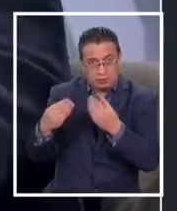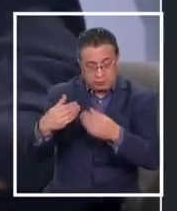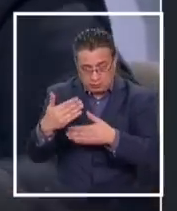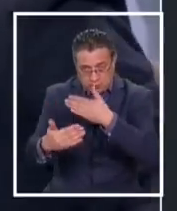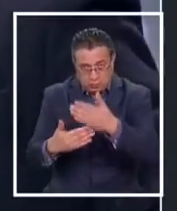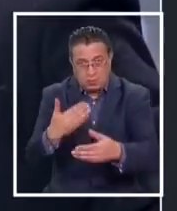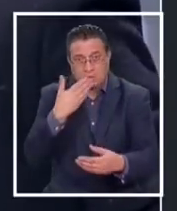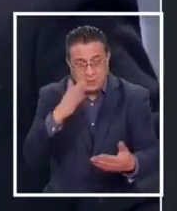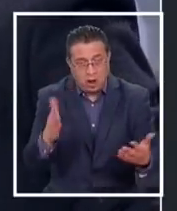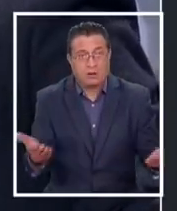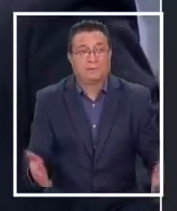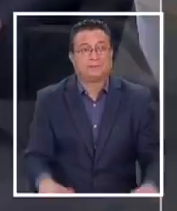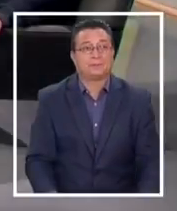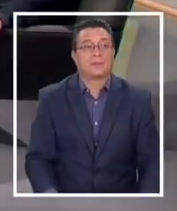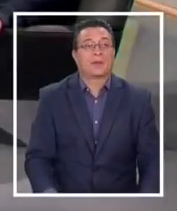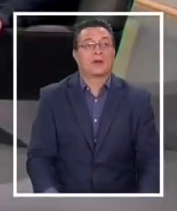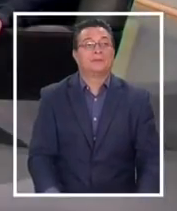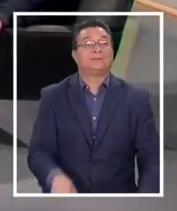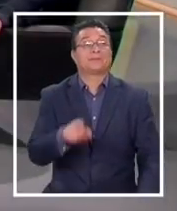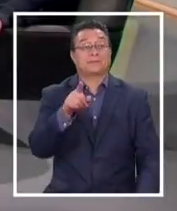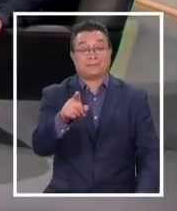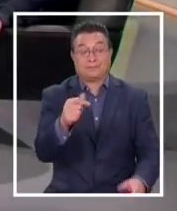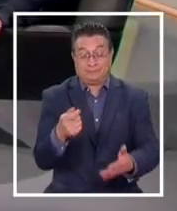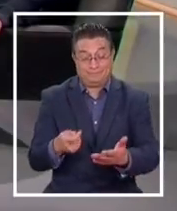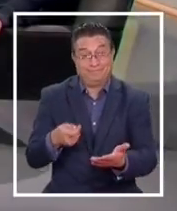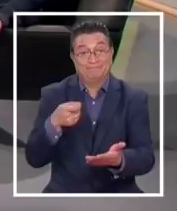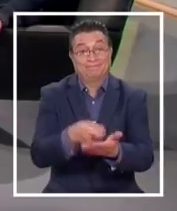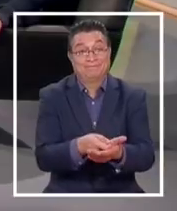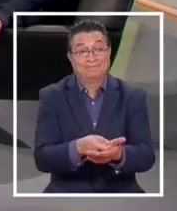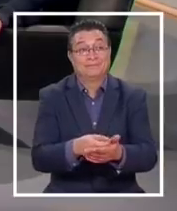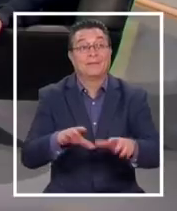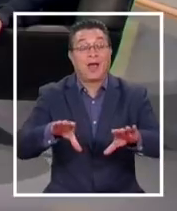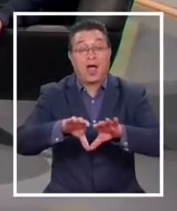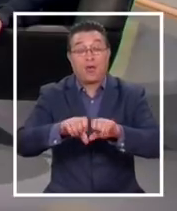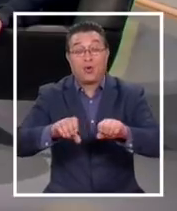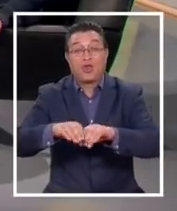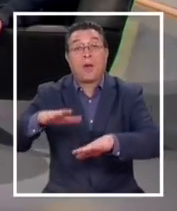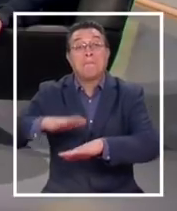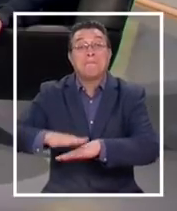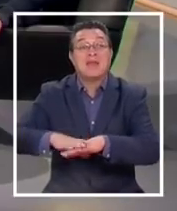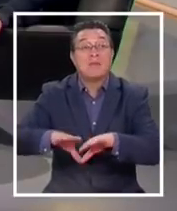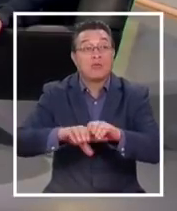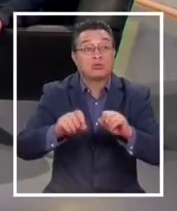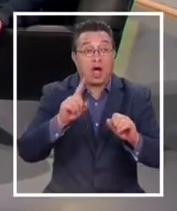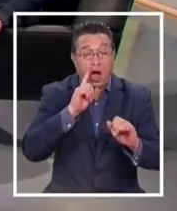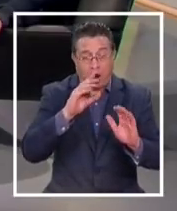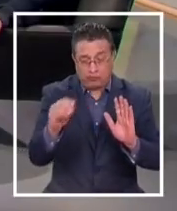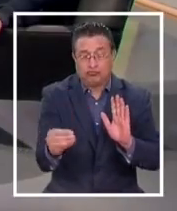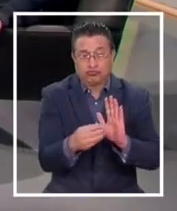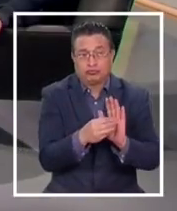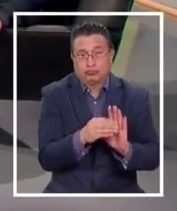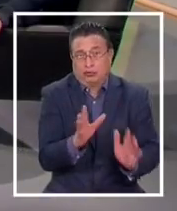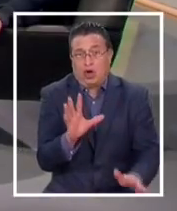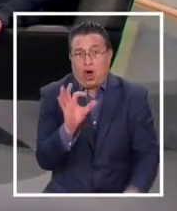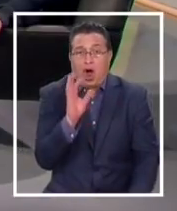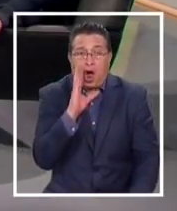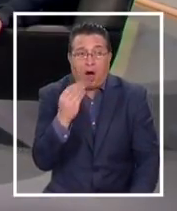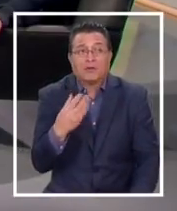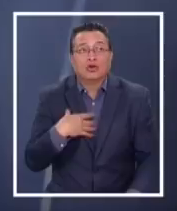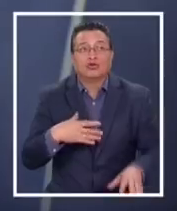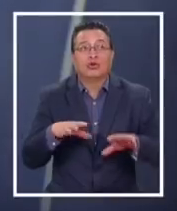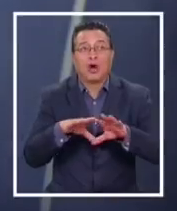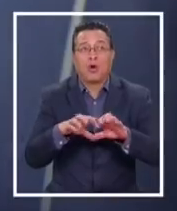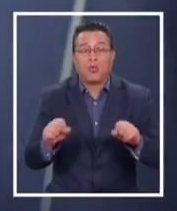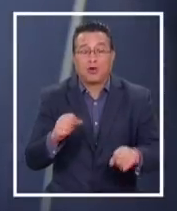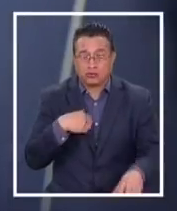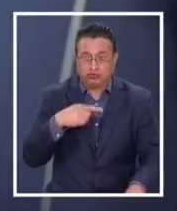este diálogo. A ver, Matías, que el financiamiento de la agenda de mínimos comunes, obviamente que es parte de la agenda. Obvio. Entonces, yo comparto con